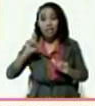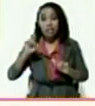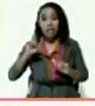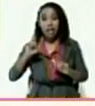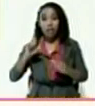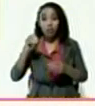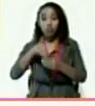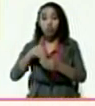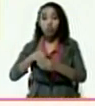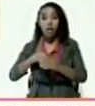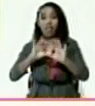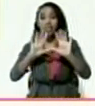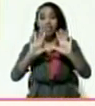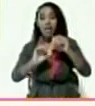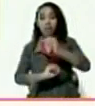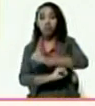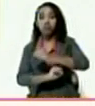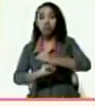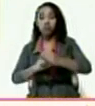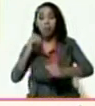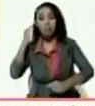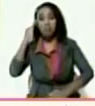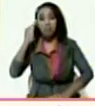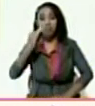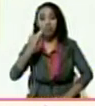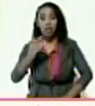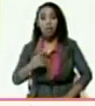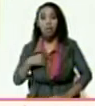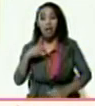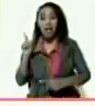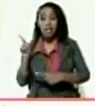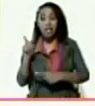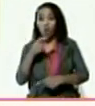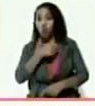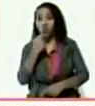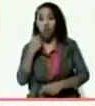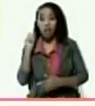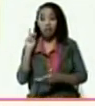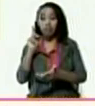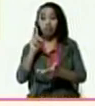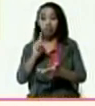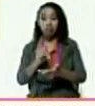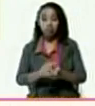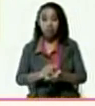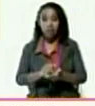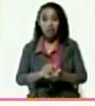10 bases militares más para asegurar que toda esa droga pueda llegar a Estados Unidos